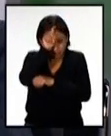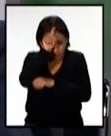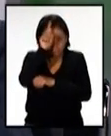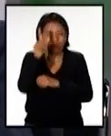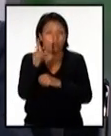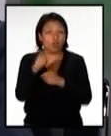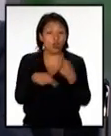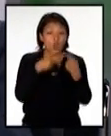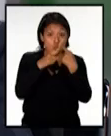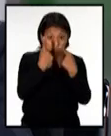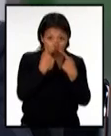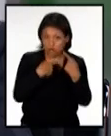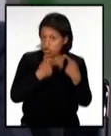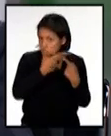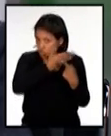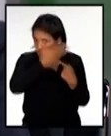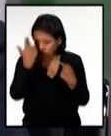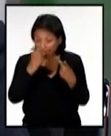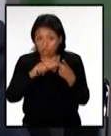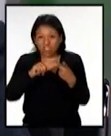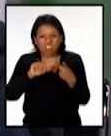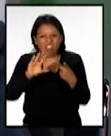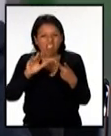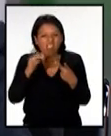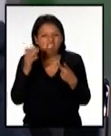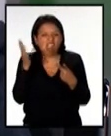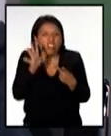no saber y otra cosa es no querer saber,